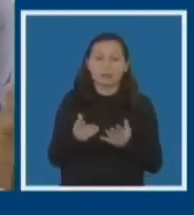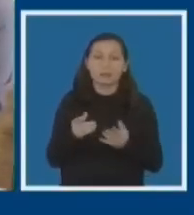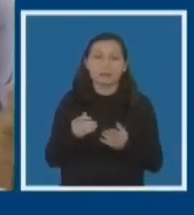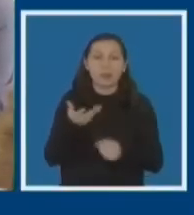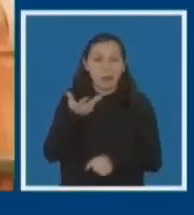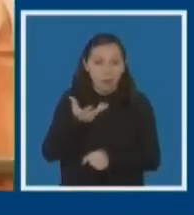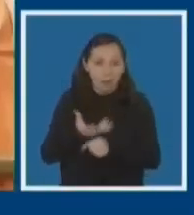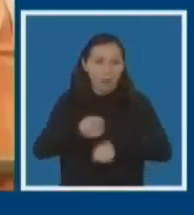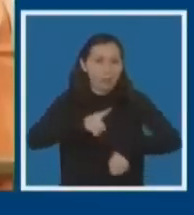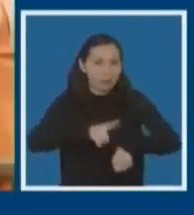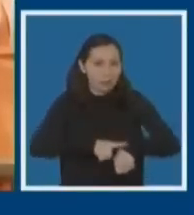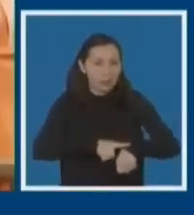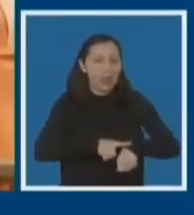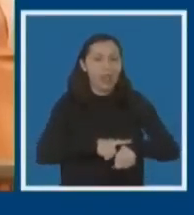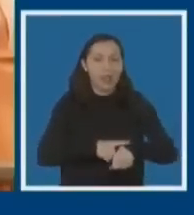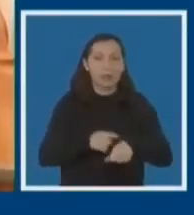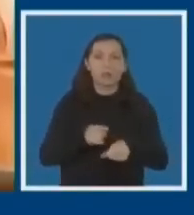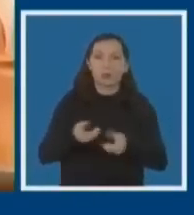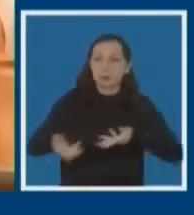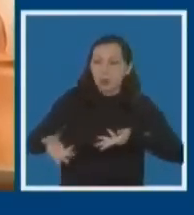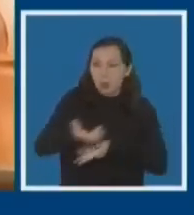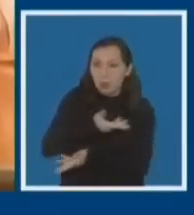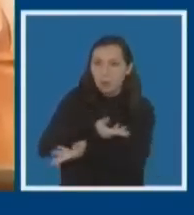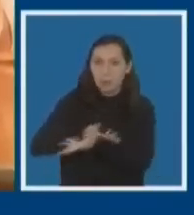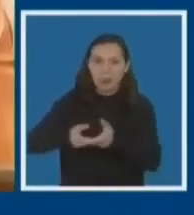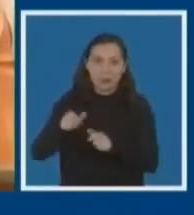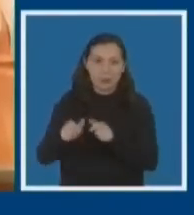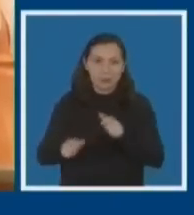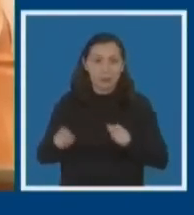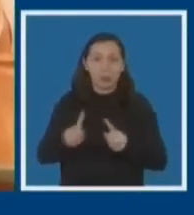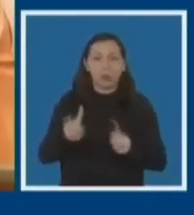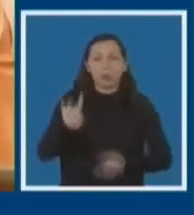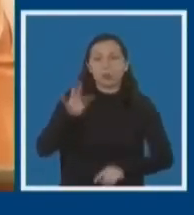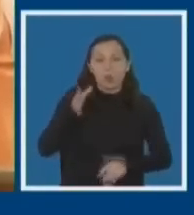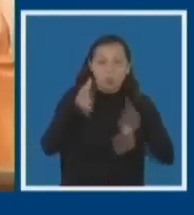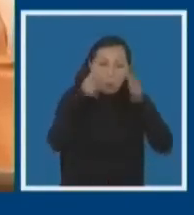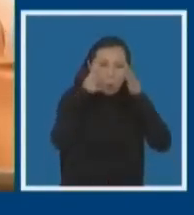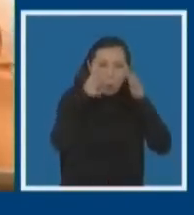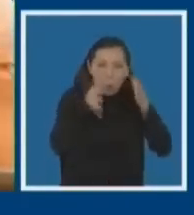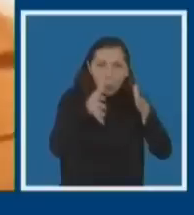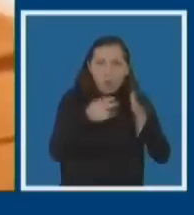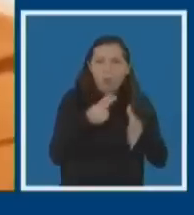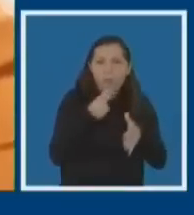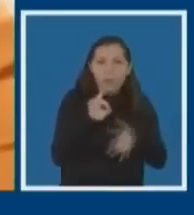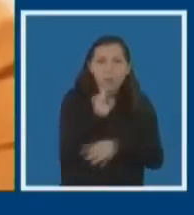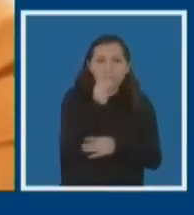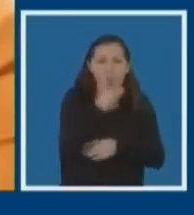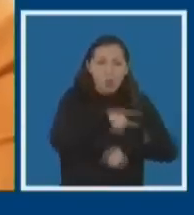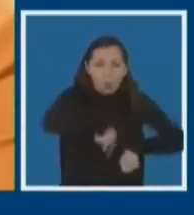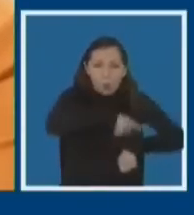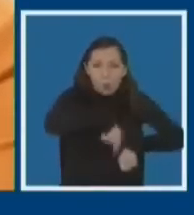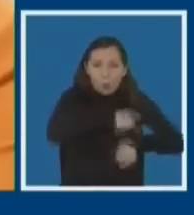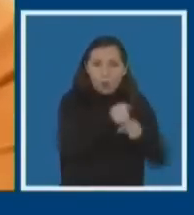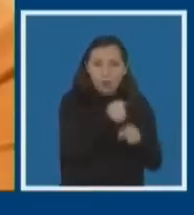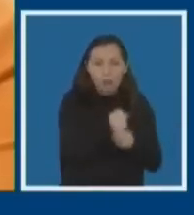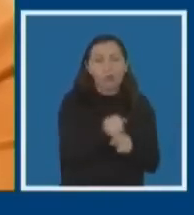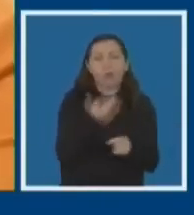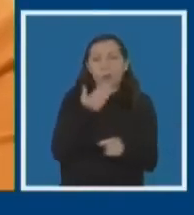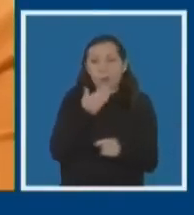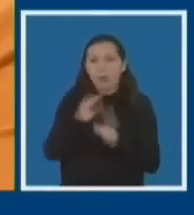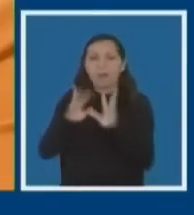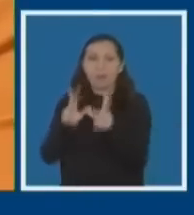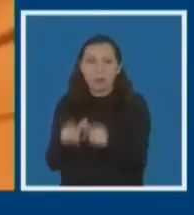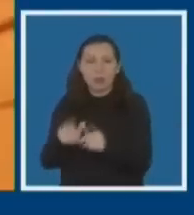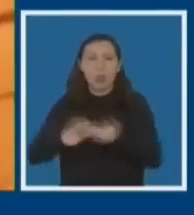que existan tiempos, ¿cierto?, para compartir, ¿no? Que no sea solamente estar viviendo para trabajar, con la familia, con